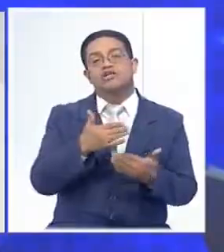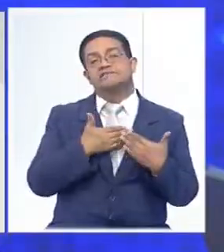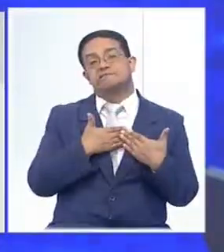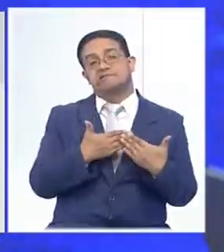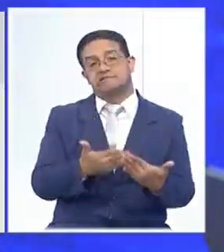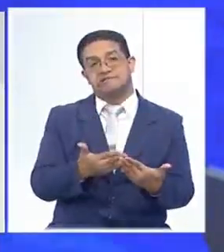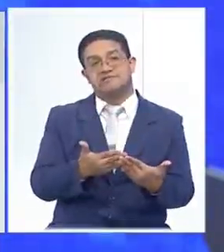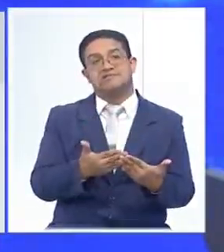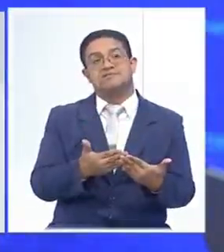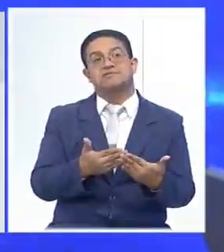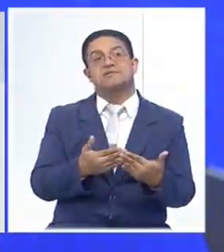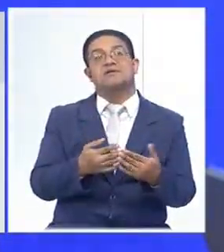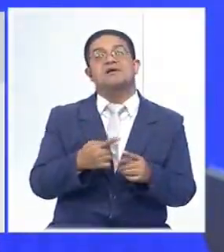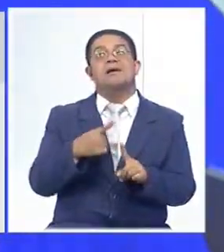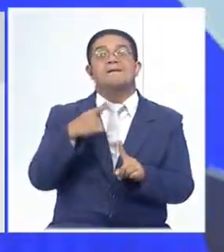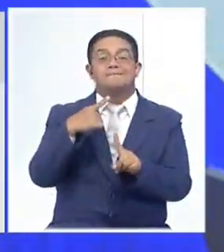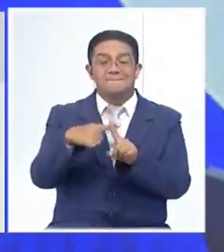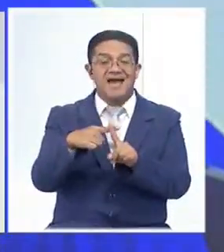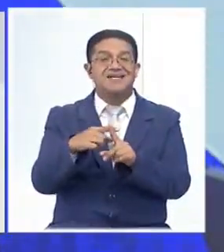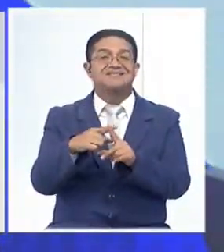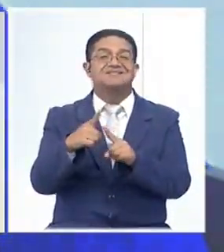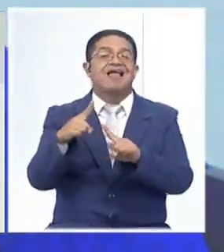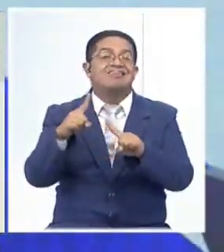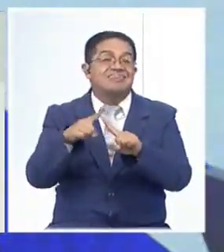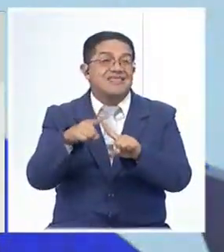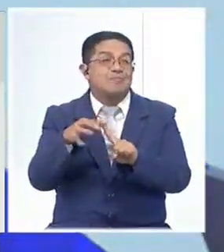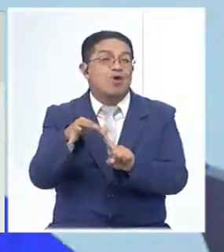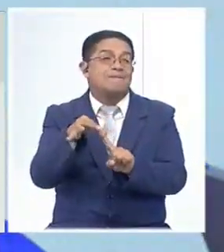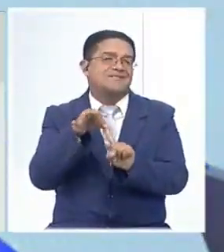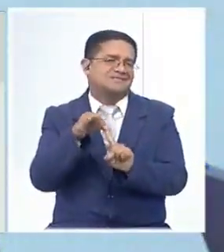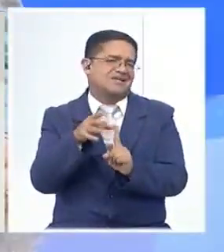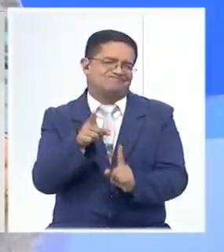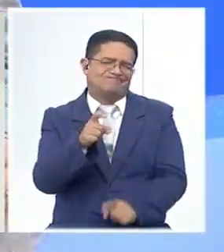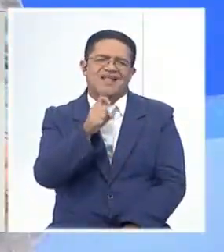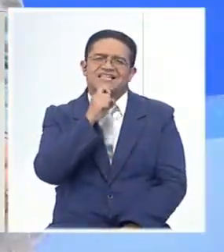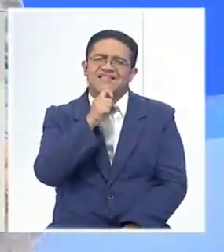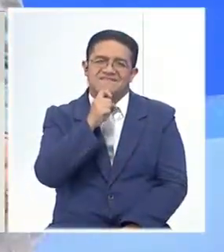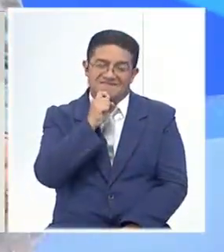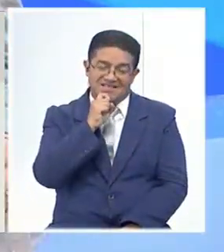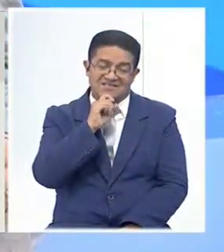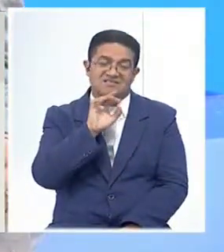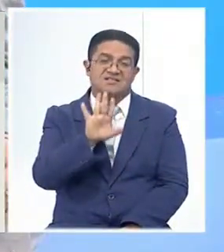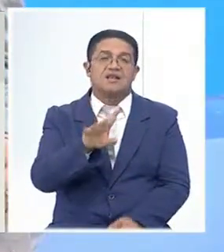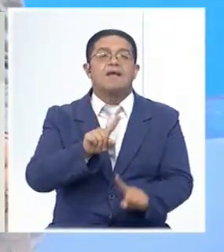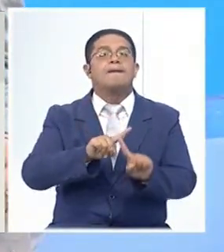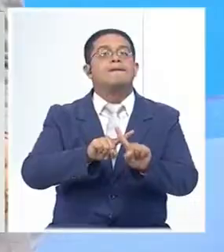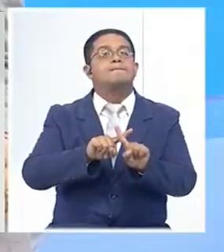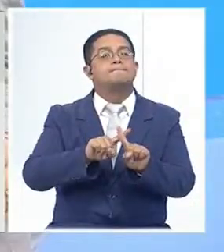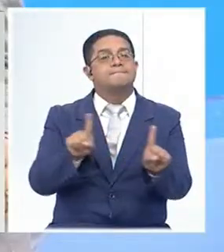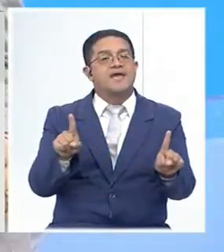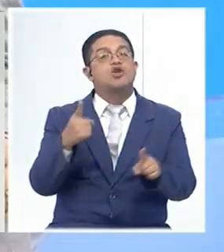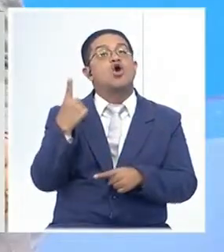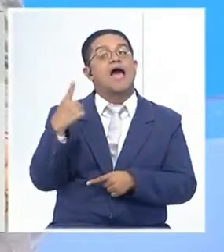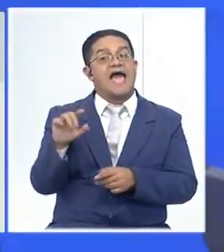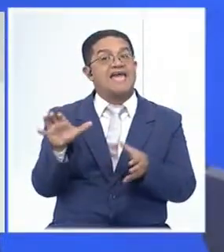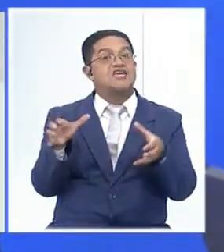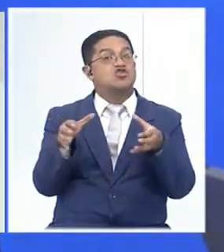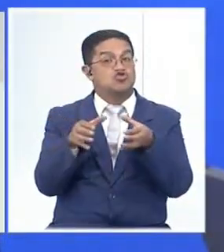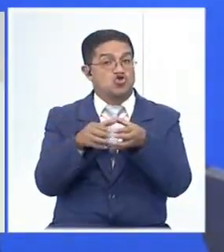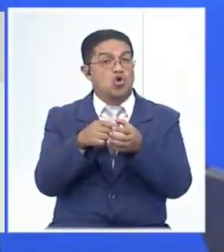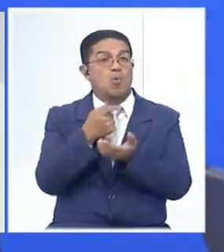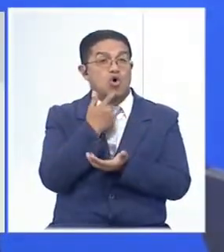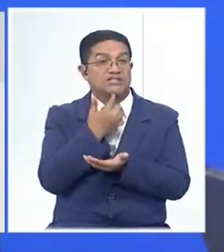que tengan que ser de un grupo específico, pues se complican más las cosas. Sin embargo, hay grupos sanguíneos muy